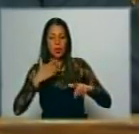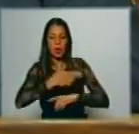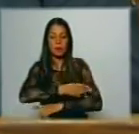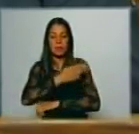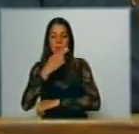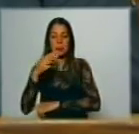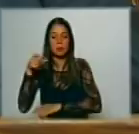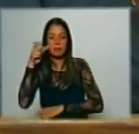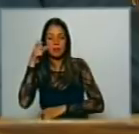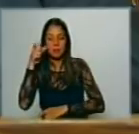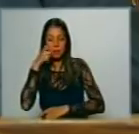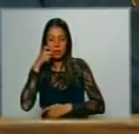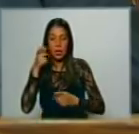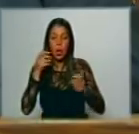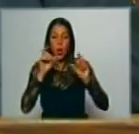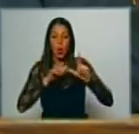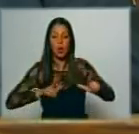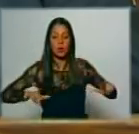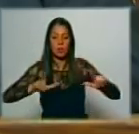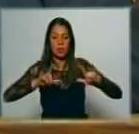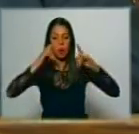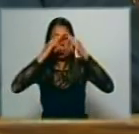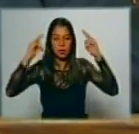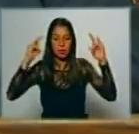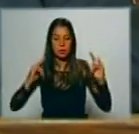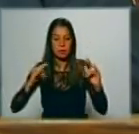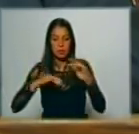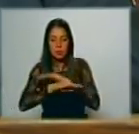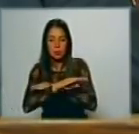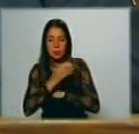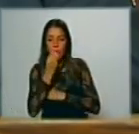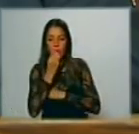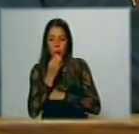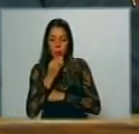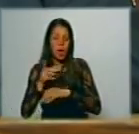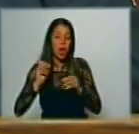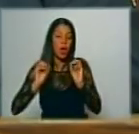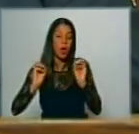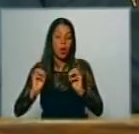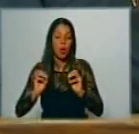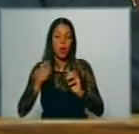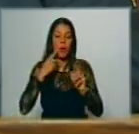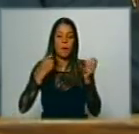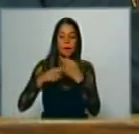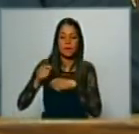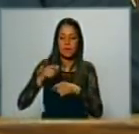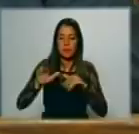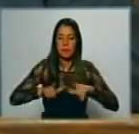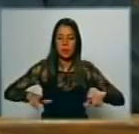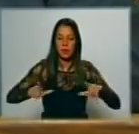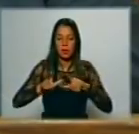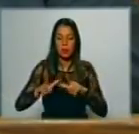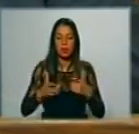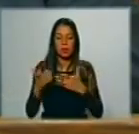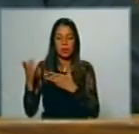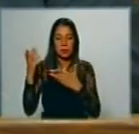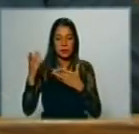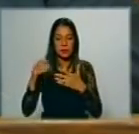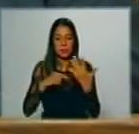o depósitos de bienes, así como en los destinados a la prestación de servicios.